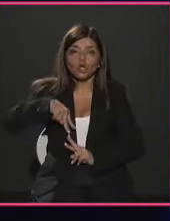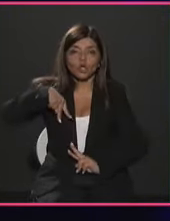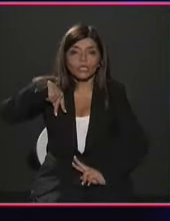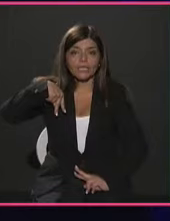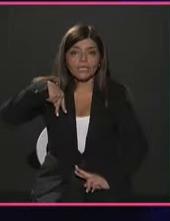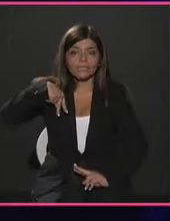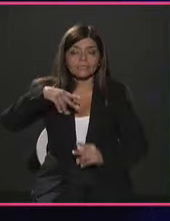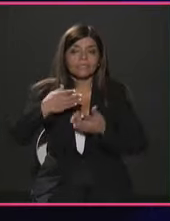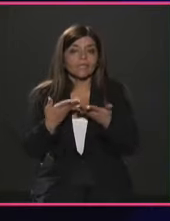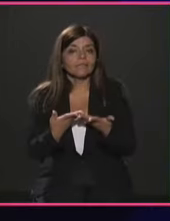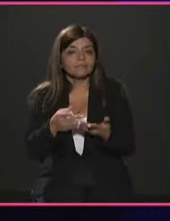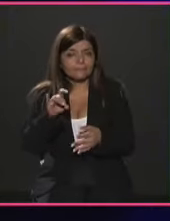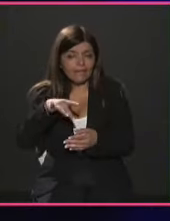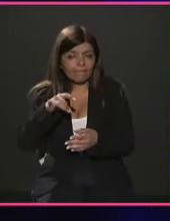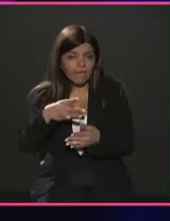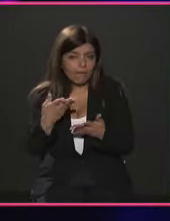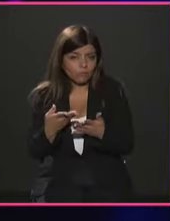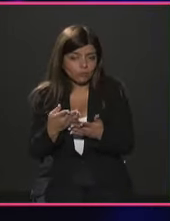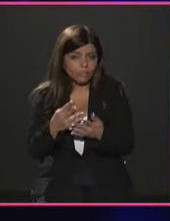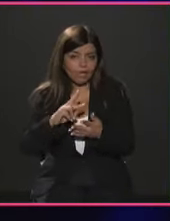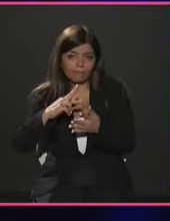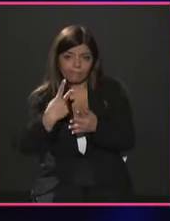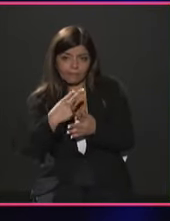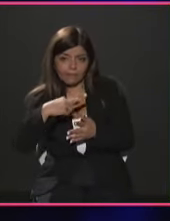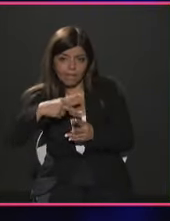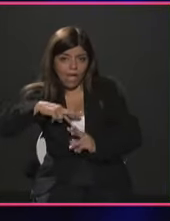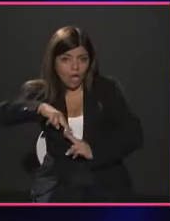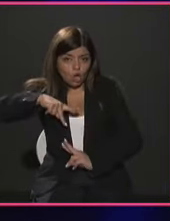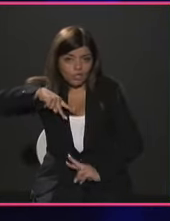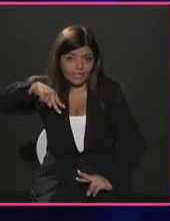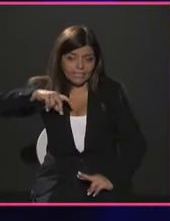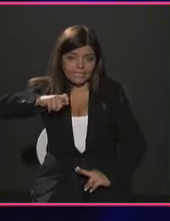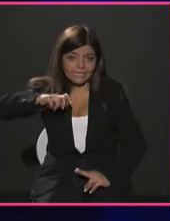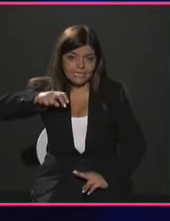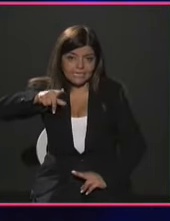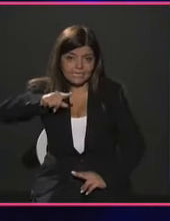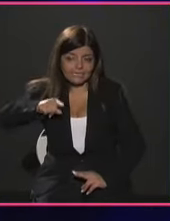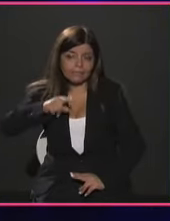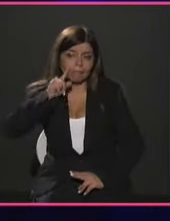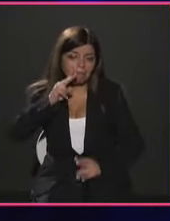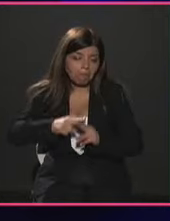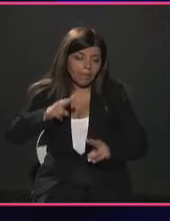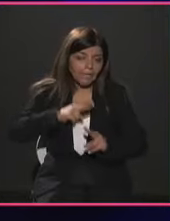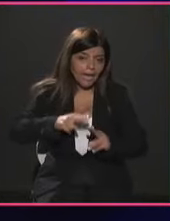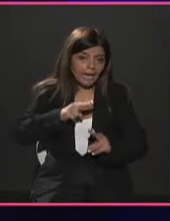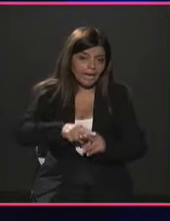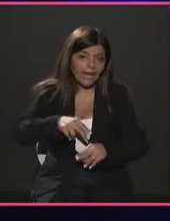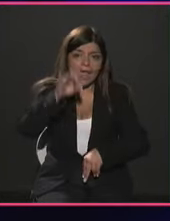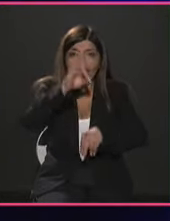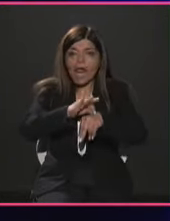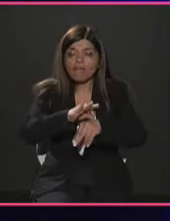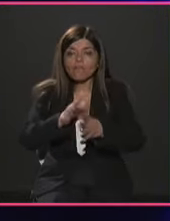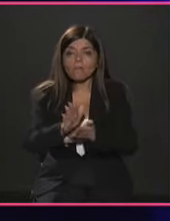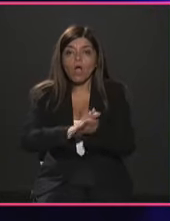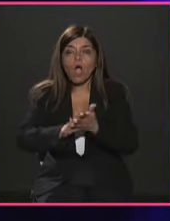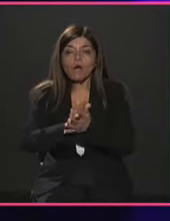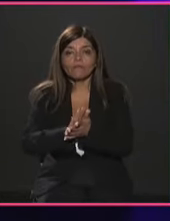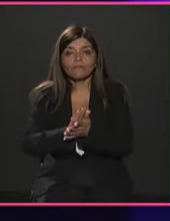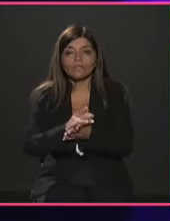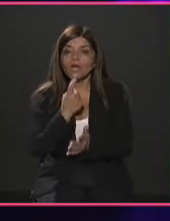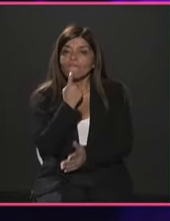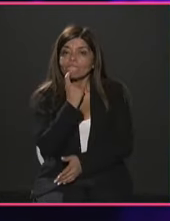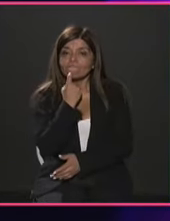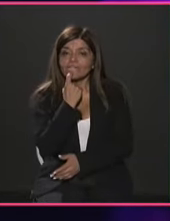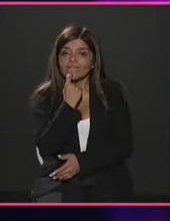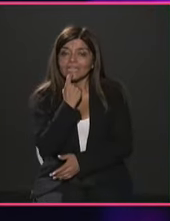que hay variaciones genom máticas que que arreglan esto y en Finlandia por ejemplo